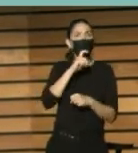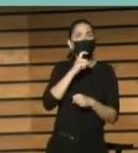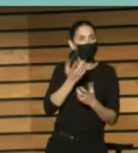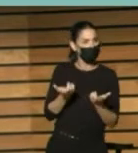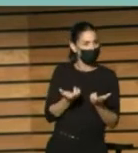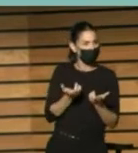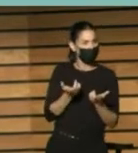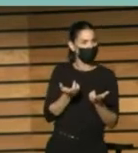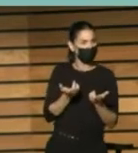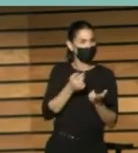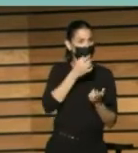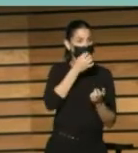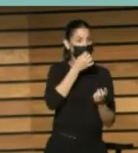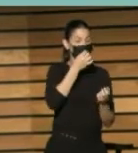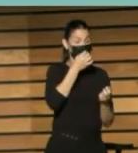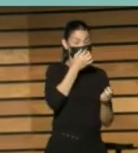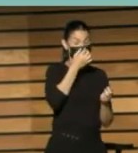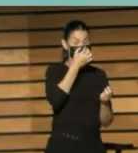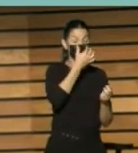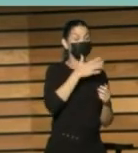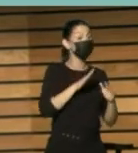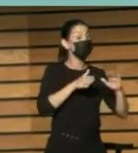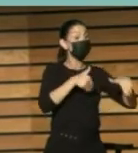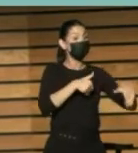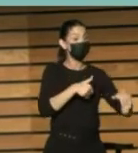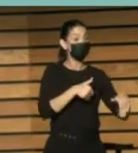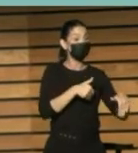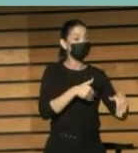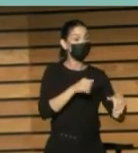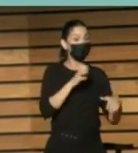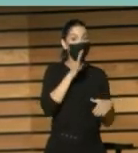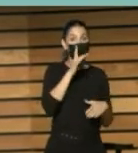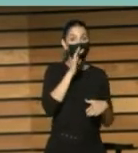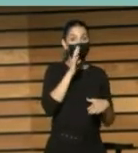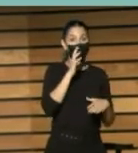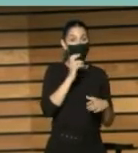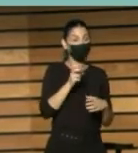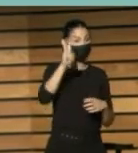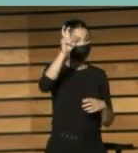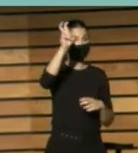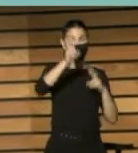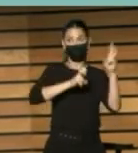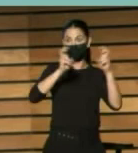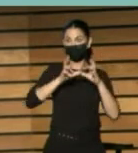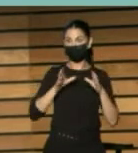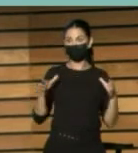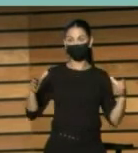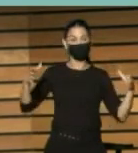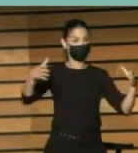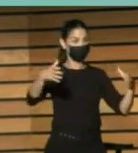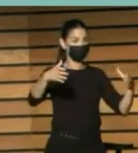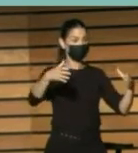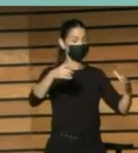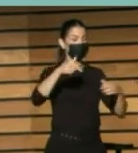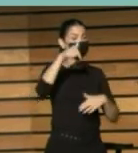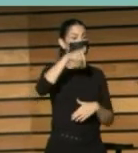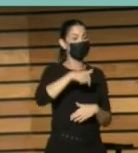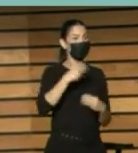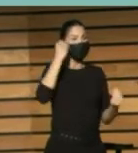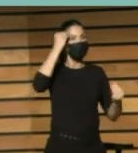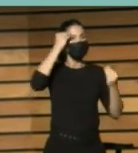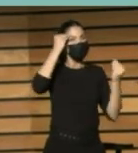cómo lo habéis hecho. Y eso nos ha llevado también a este momento, a esta encrucijada de